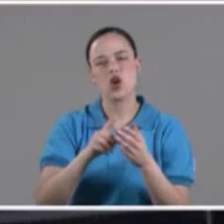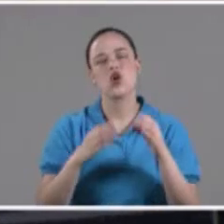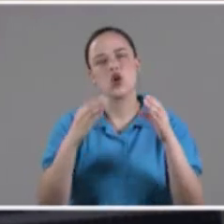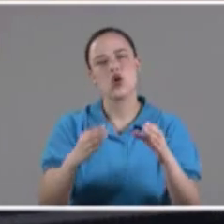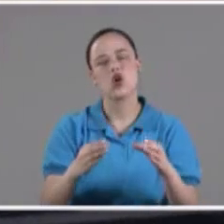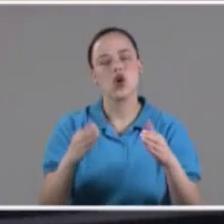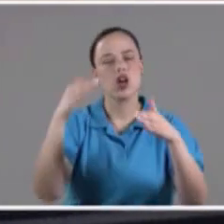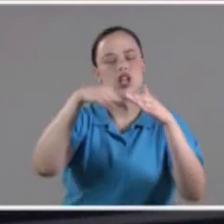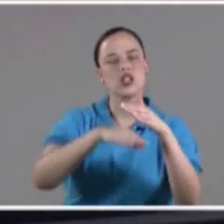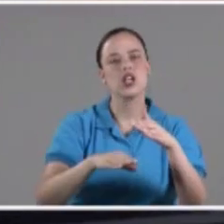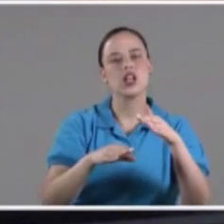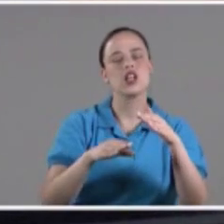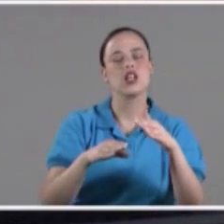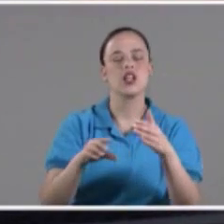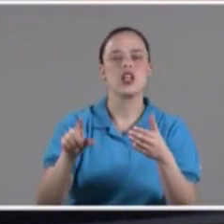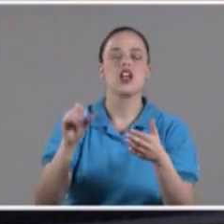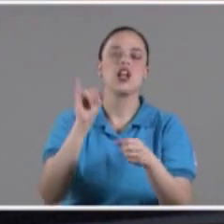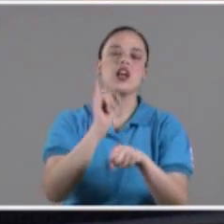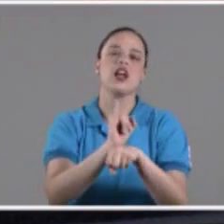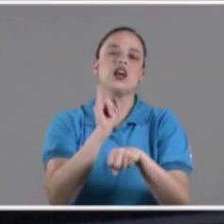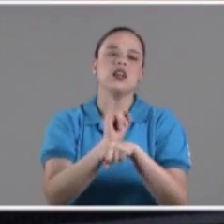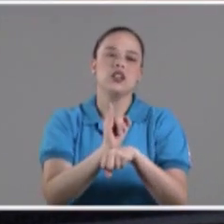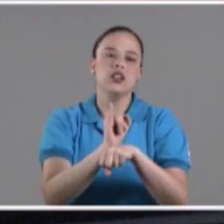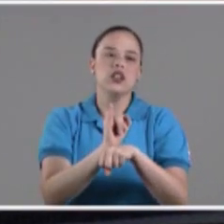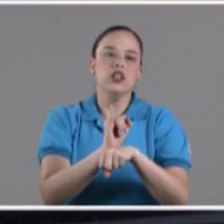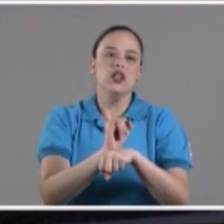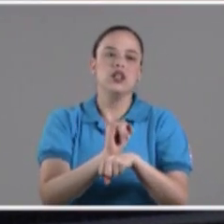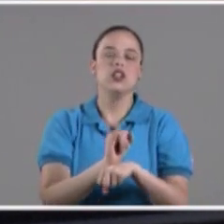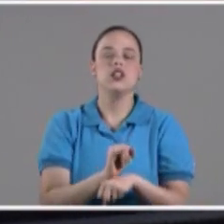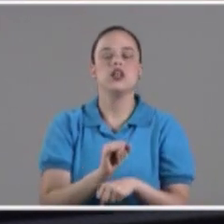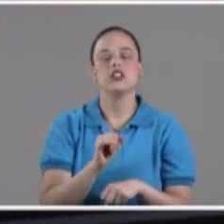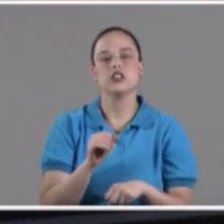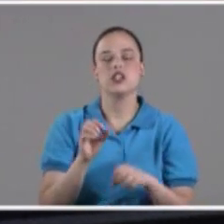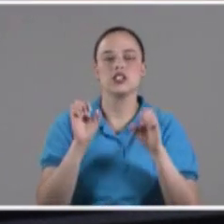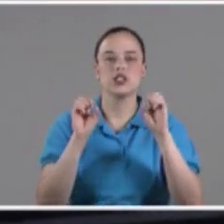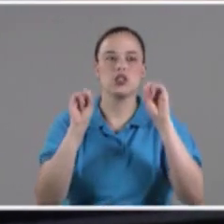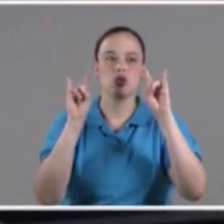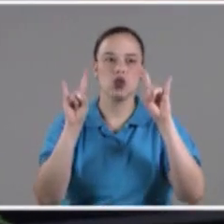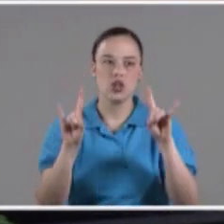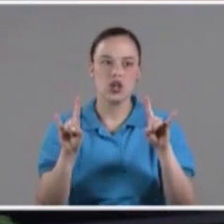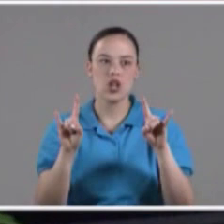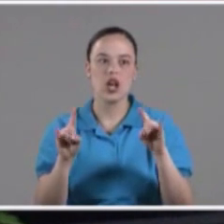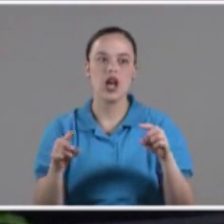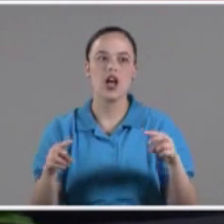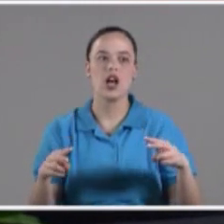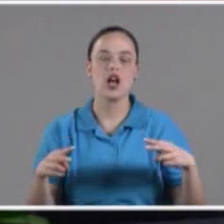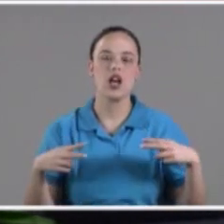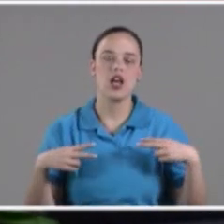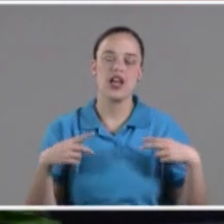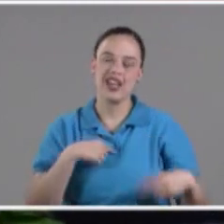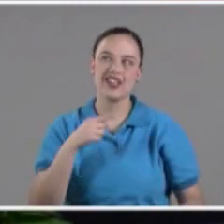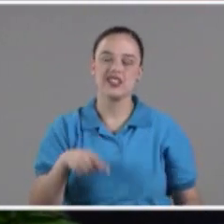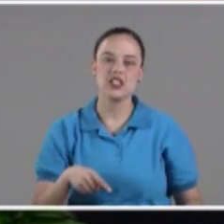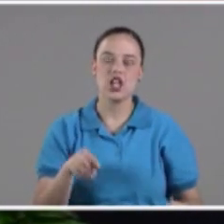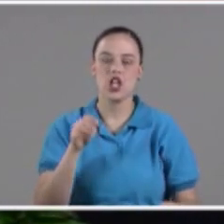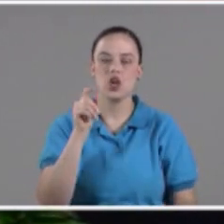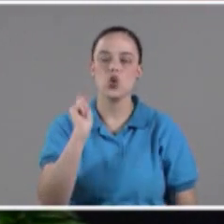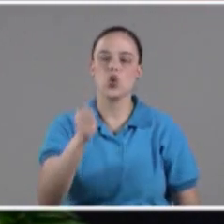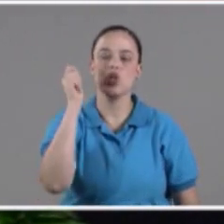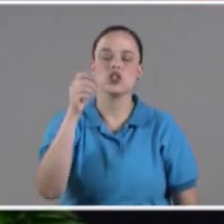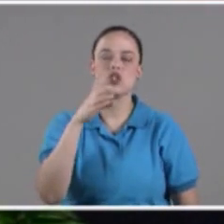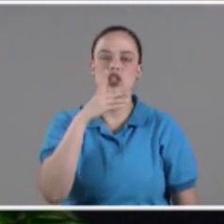su iglesia Nueva Orleans ha caído en juicio de Dios y lo metieron en la cárcel en el país